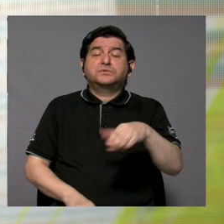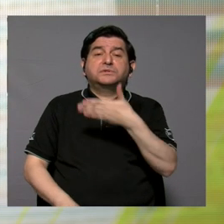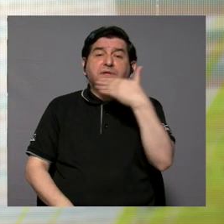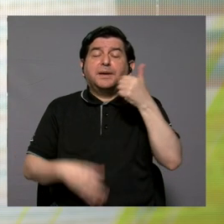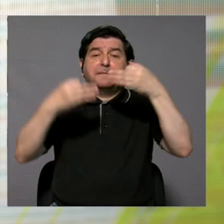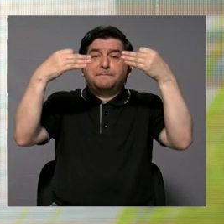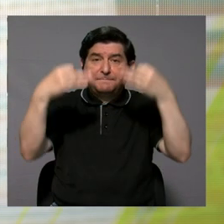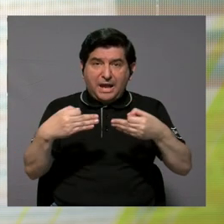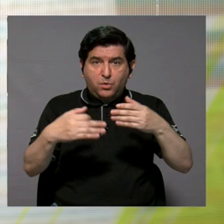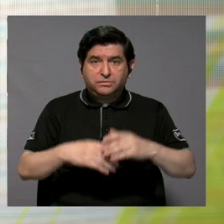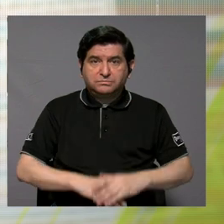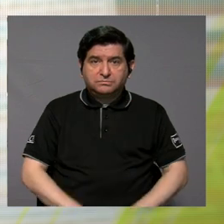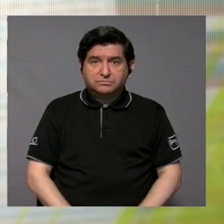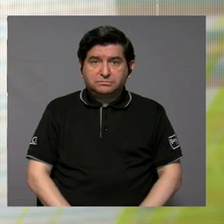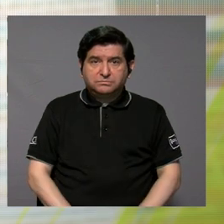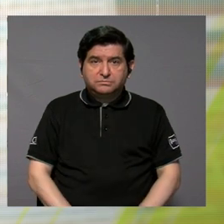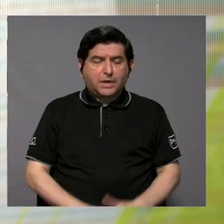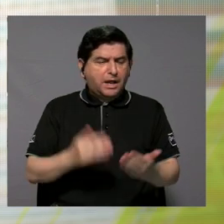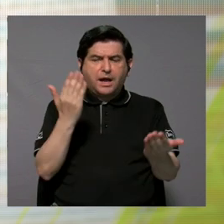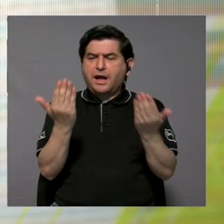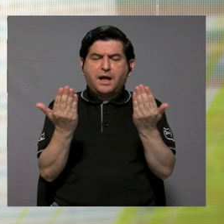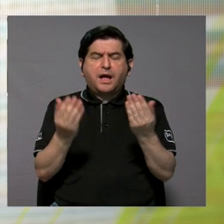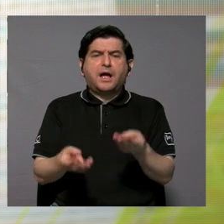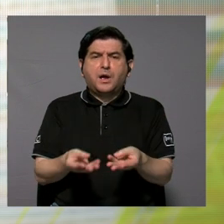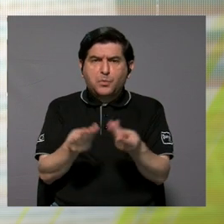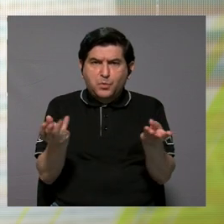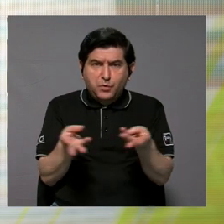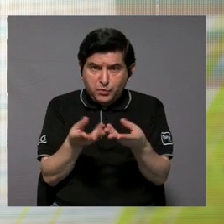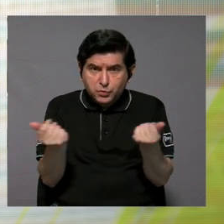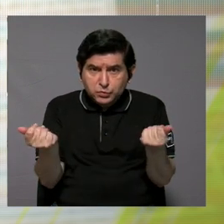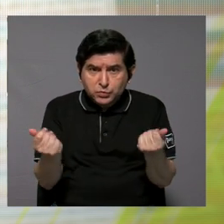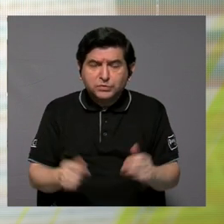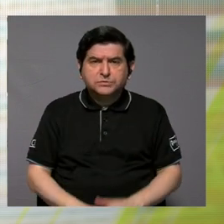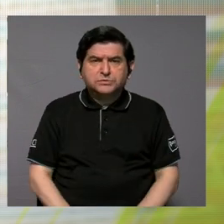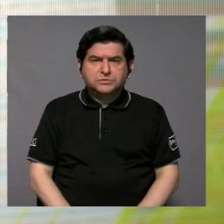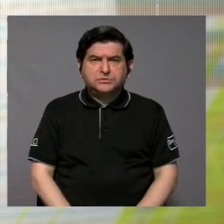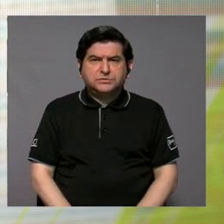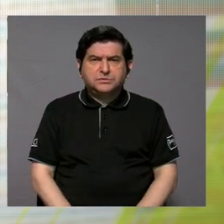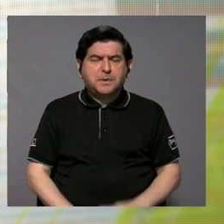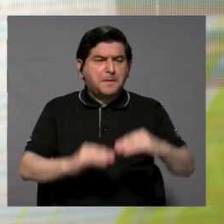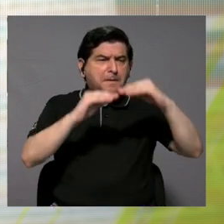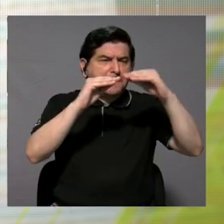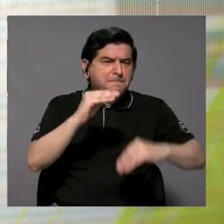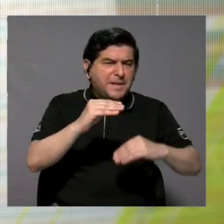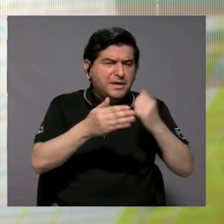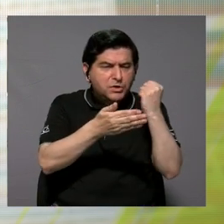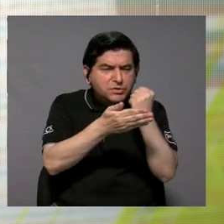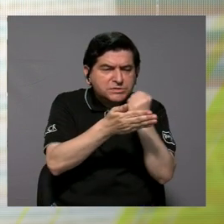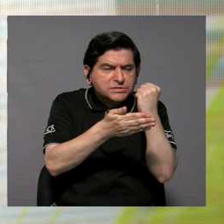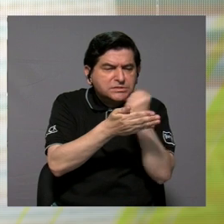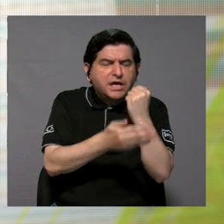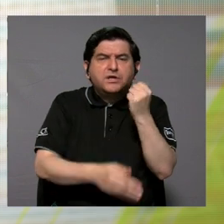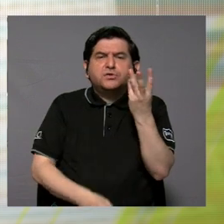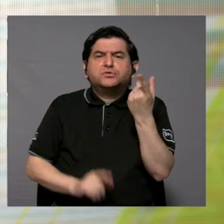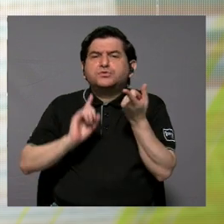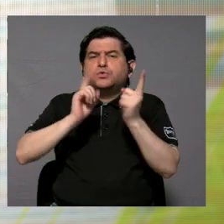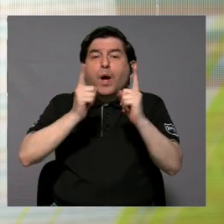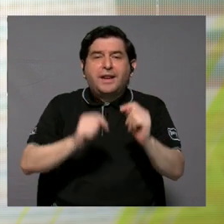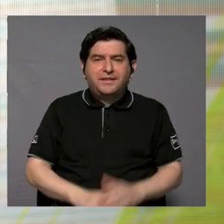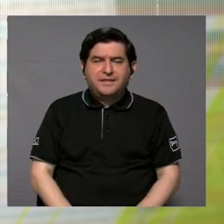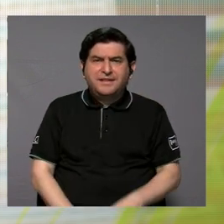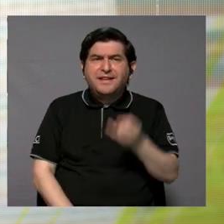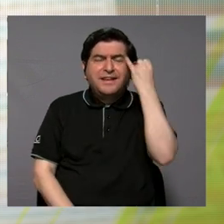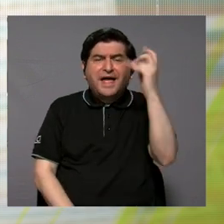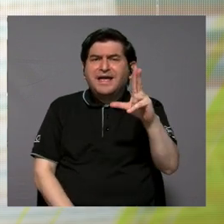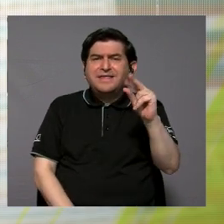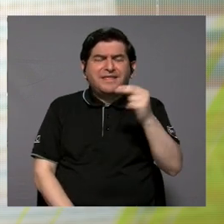mejores decisiones, poder comparar productos, buscar cuáles tienen menos sellos, porque la idea aquí no